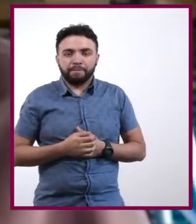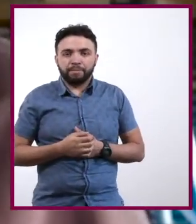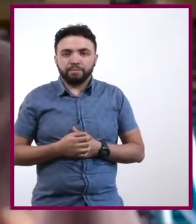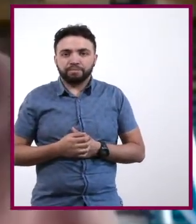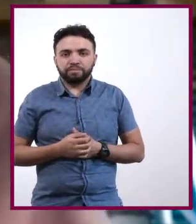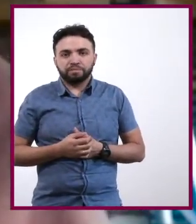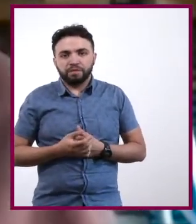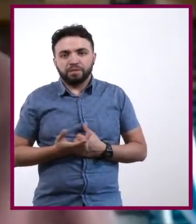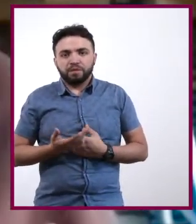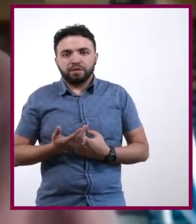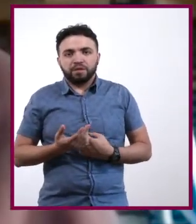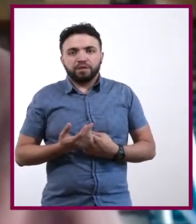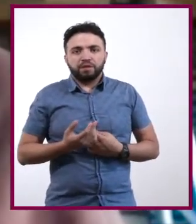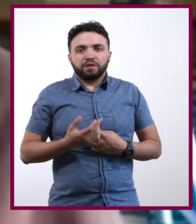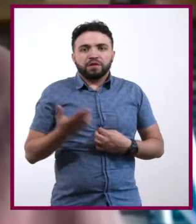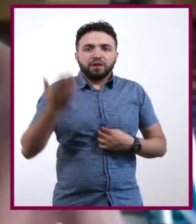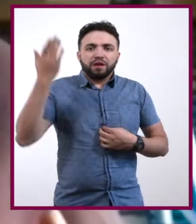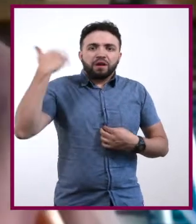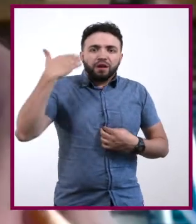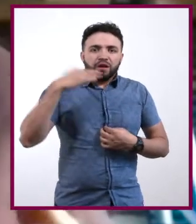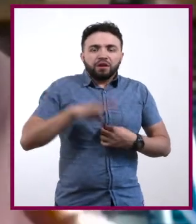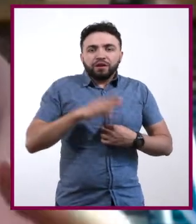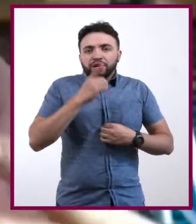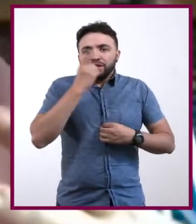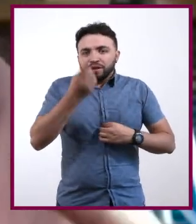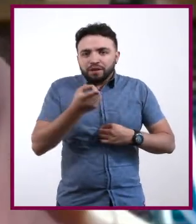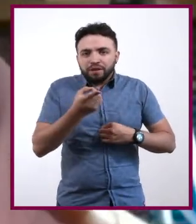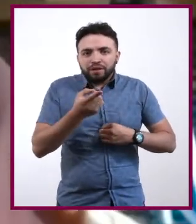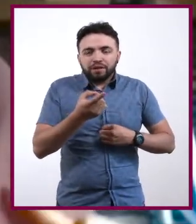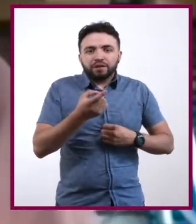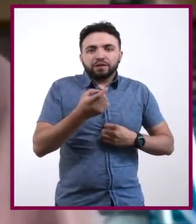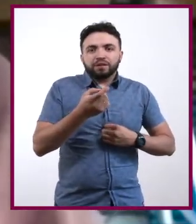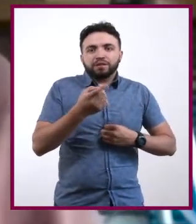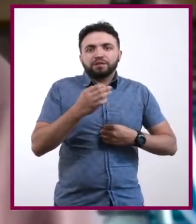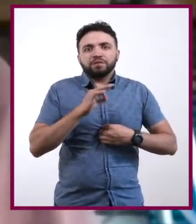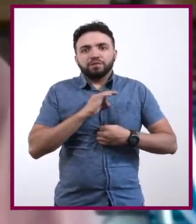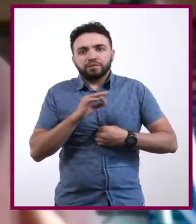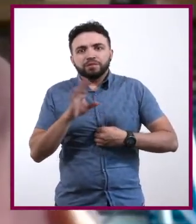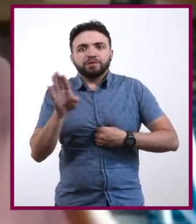en algún momento, como le decía, funcionan como